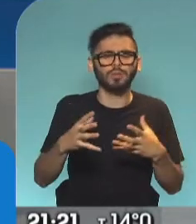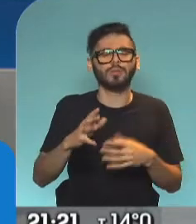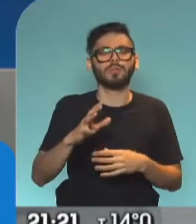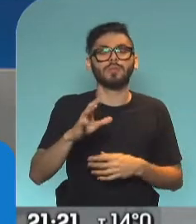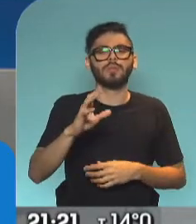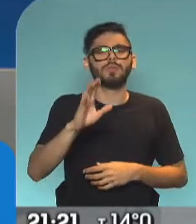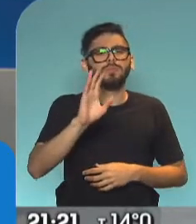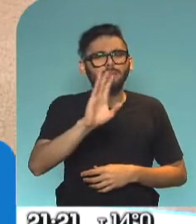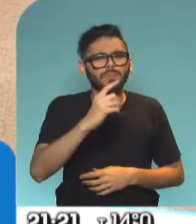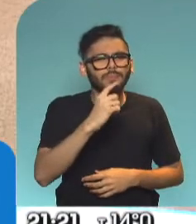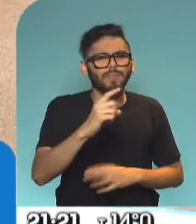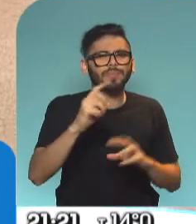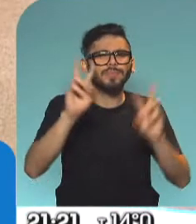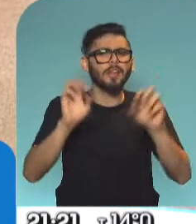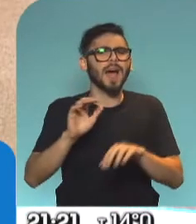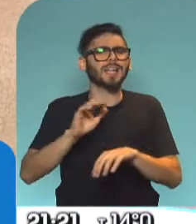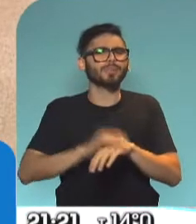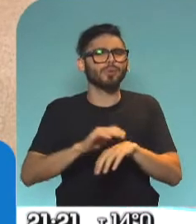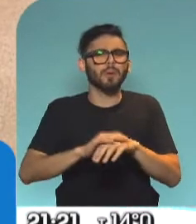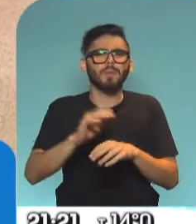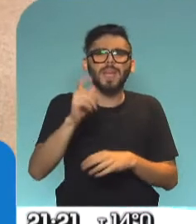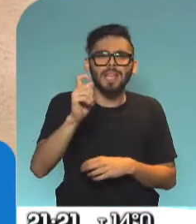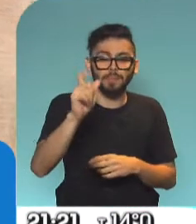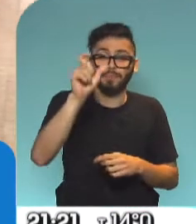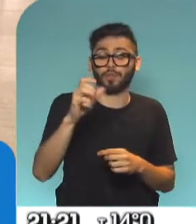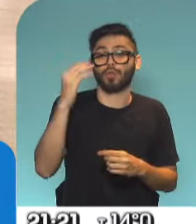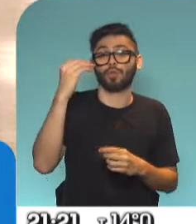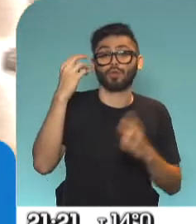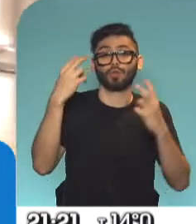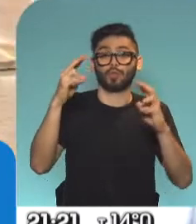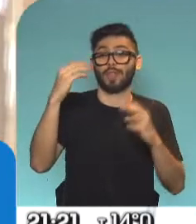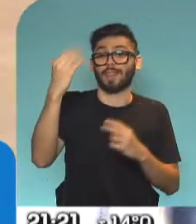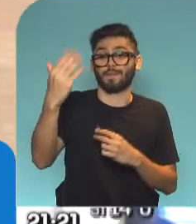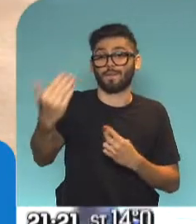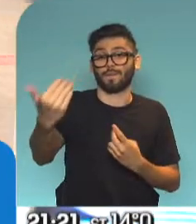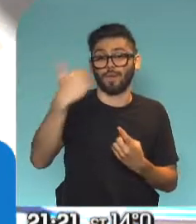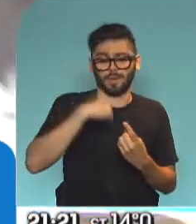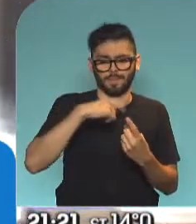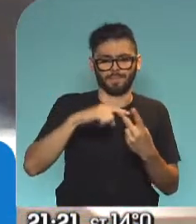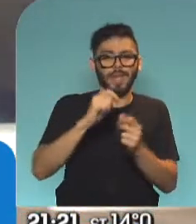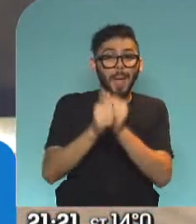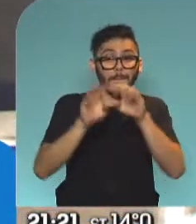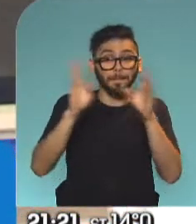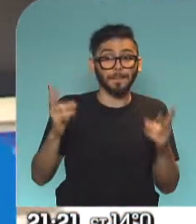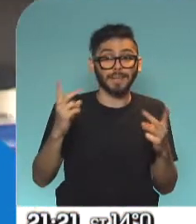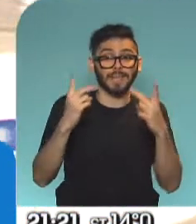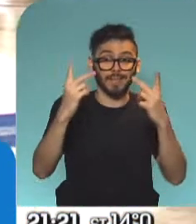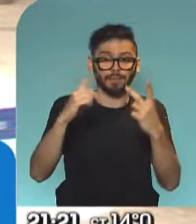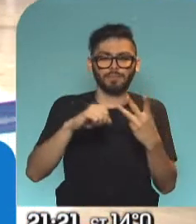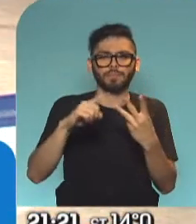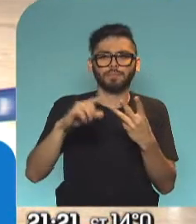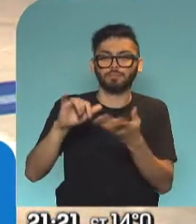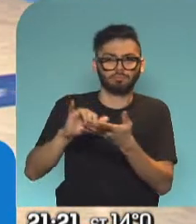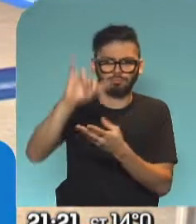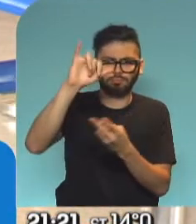Obviamente aquellas personas que desde el extranjero vendrán. Incluimos también a empresas de transporte, agencias aéreas, bueno,